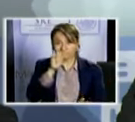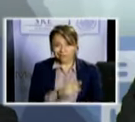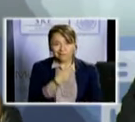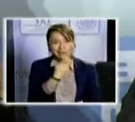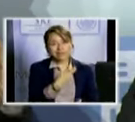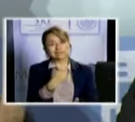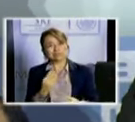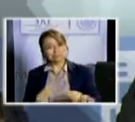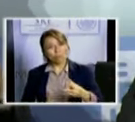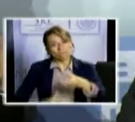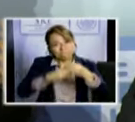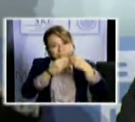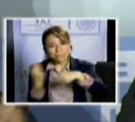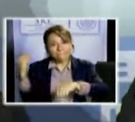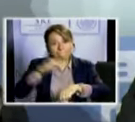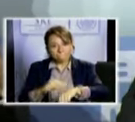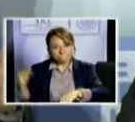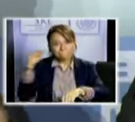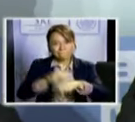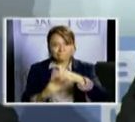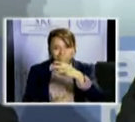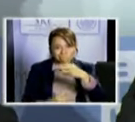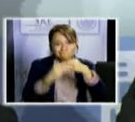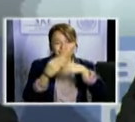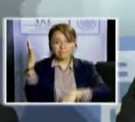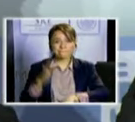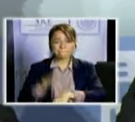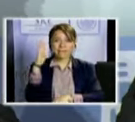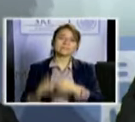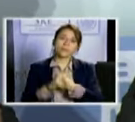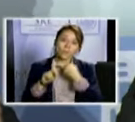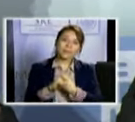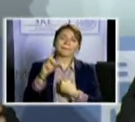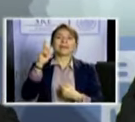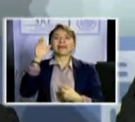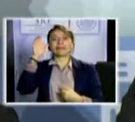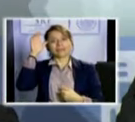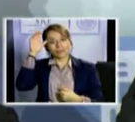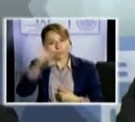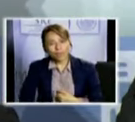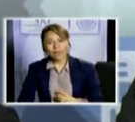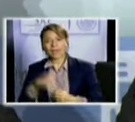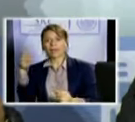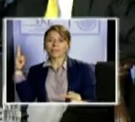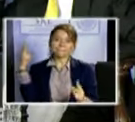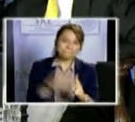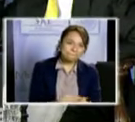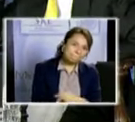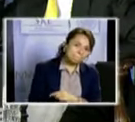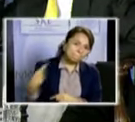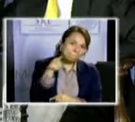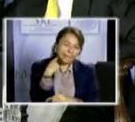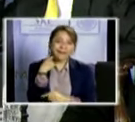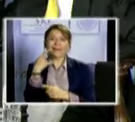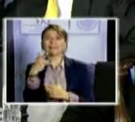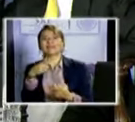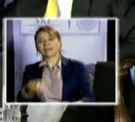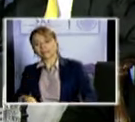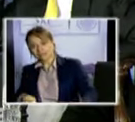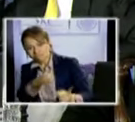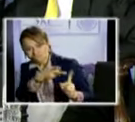no solo a quien consume o quien produce o quien trafica. A esa nueva realidad se agregan nuevas realidades como